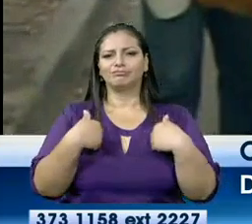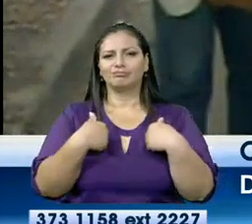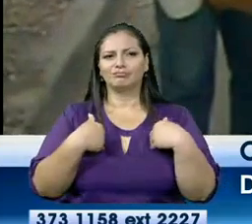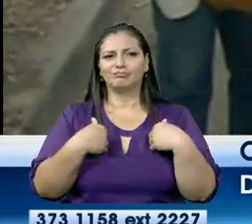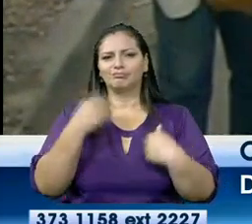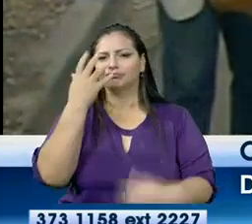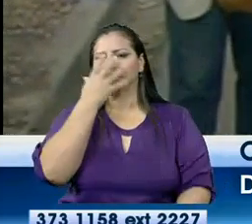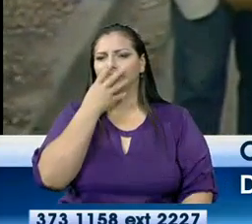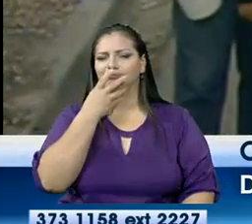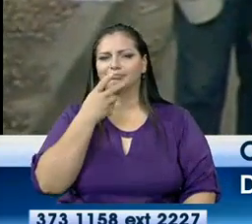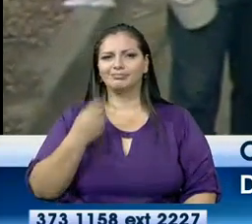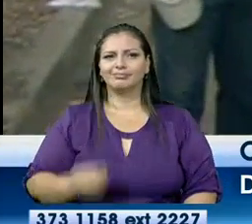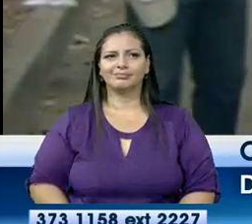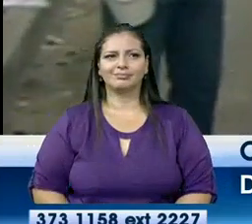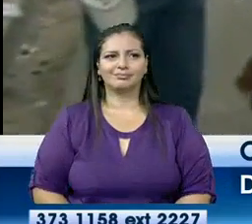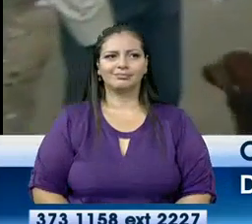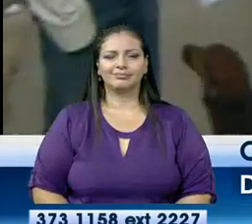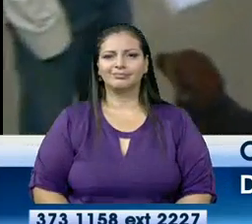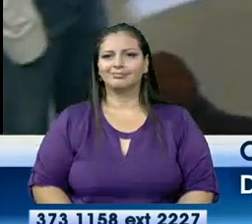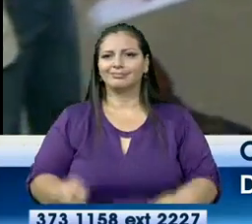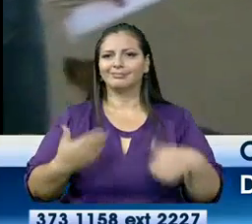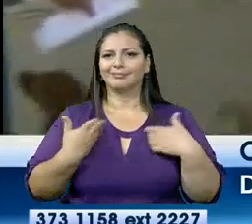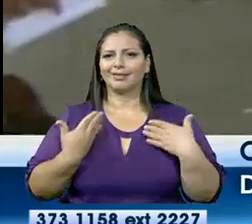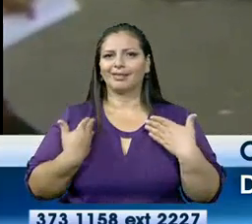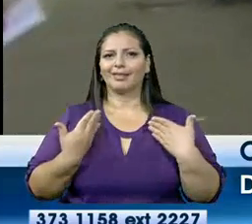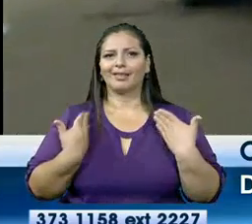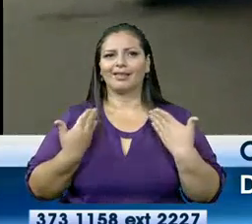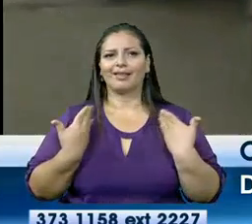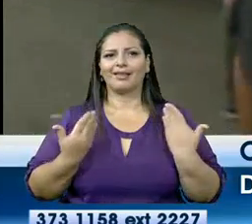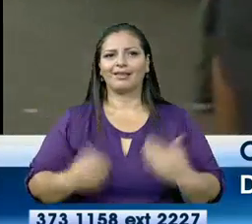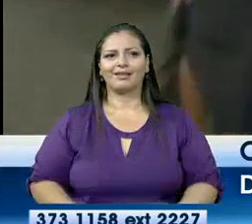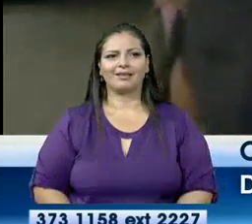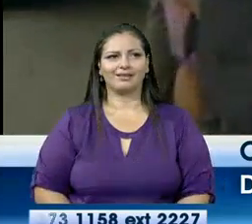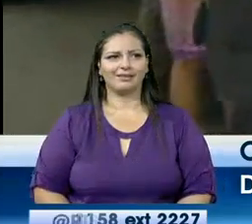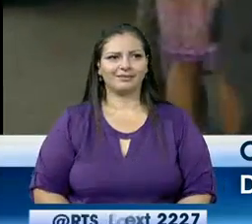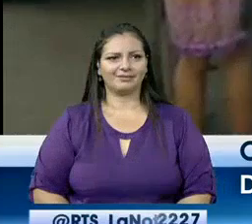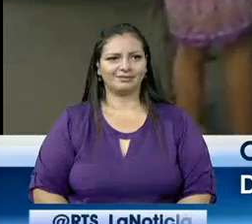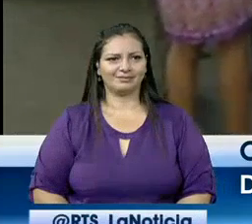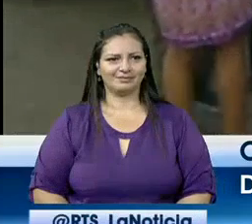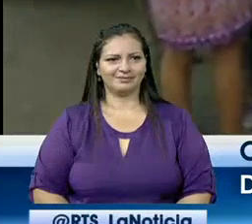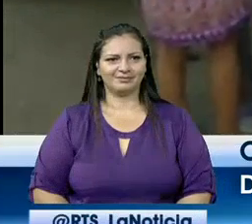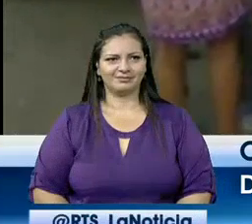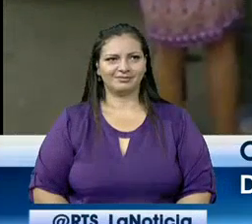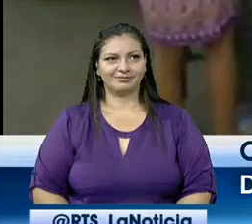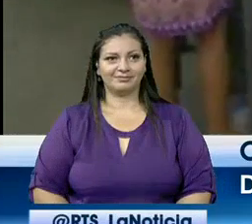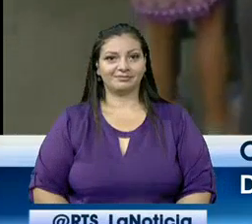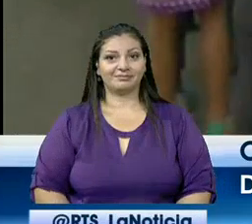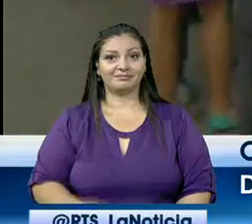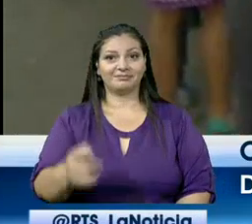Sus dueños están felices, están contentos. Nosotros, hasta el momento... Ah, por acá también el blanco.